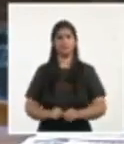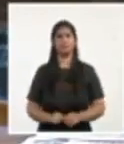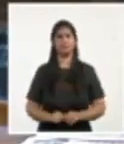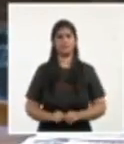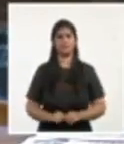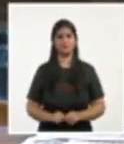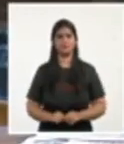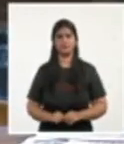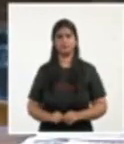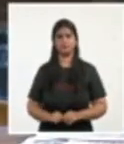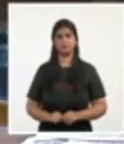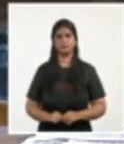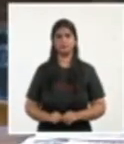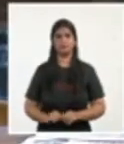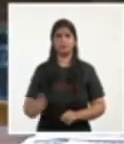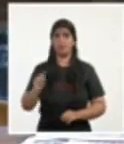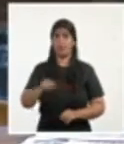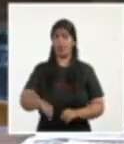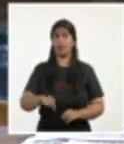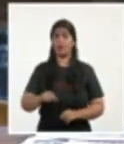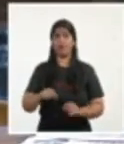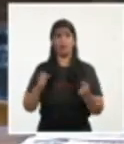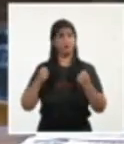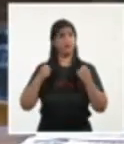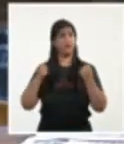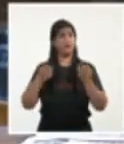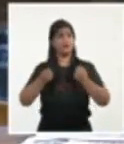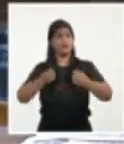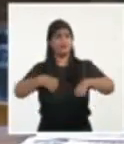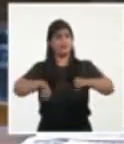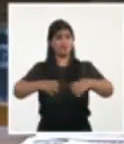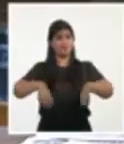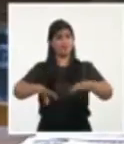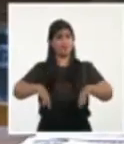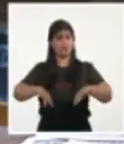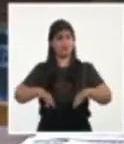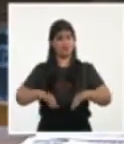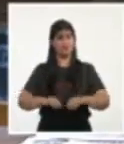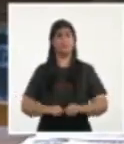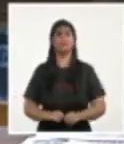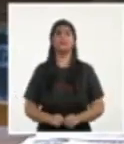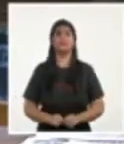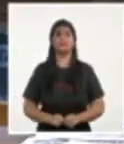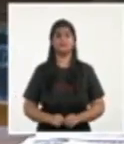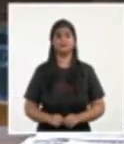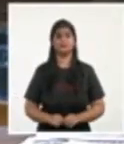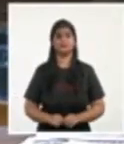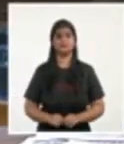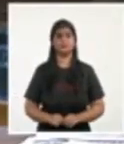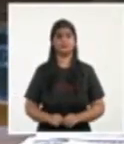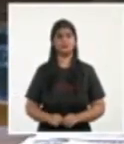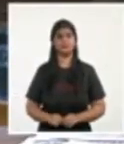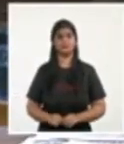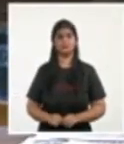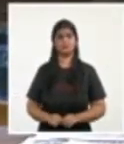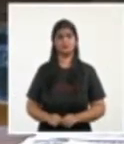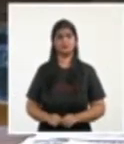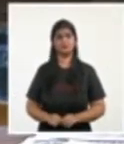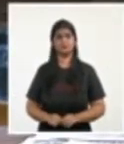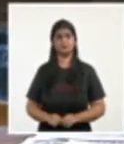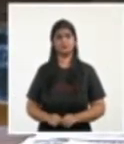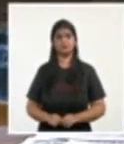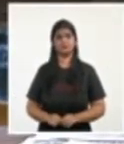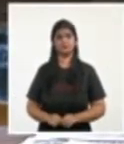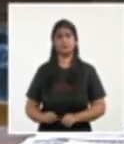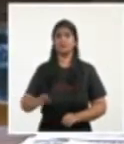esta enfermedad. Ha mantenido un comportamiento al incremento de su incidencia, lo que, como se explicó, ha estado